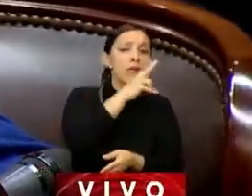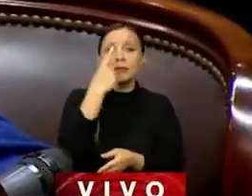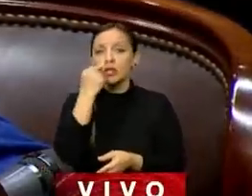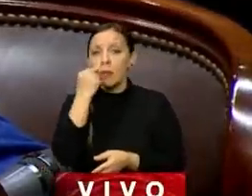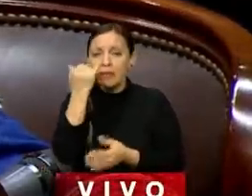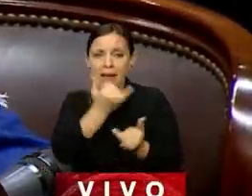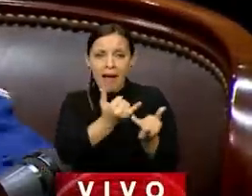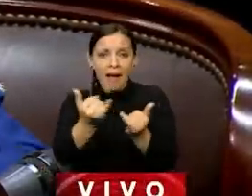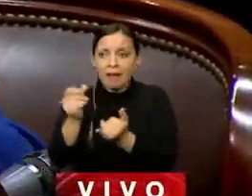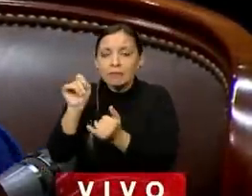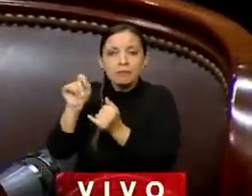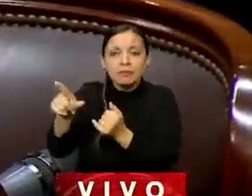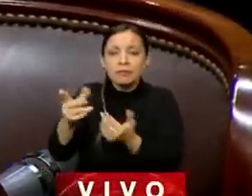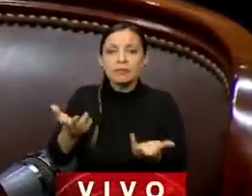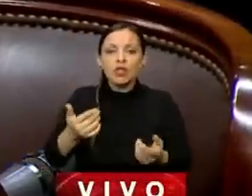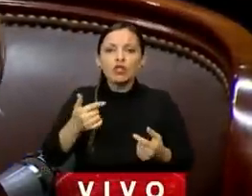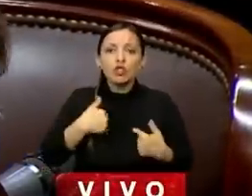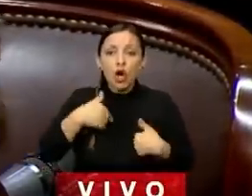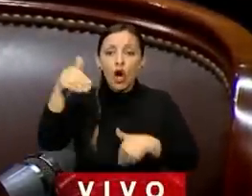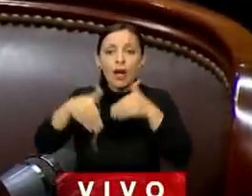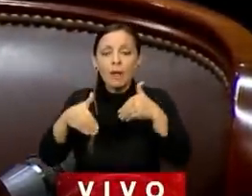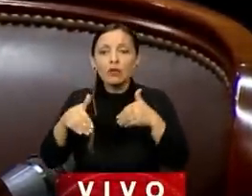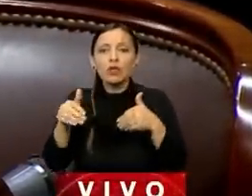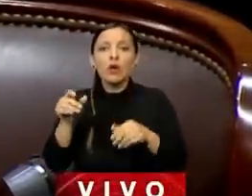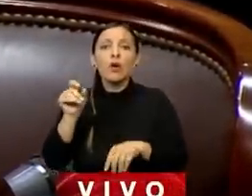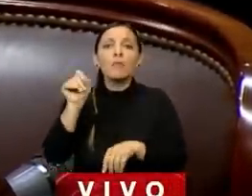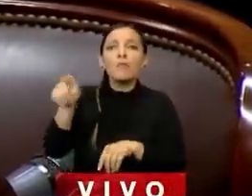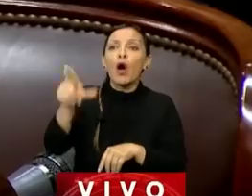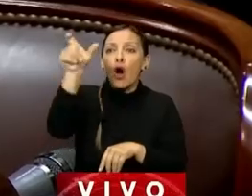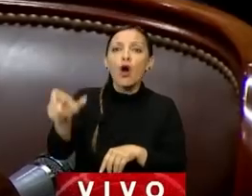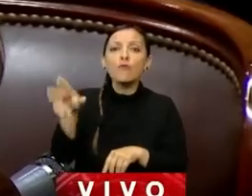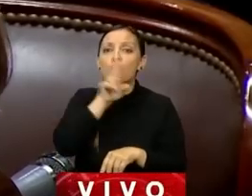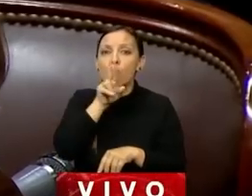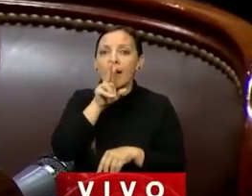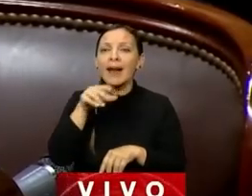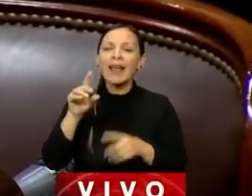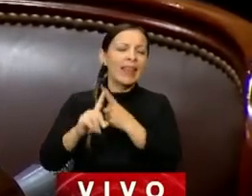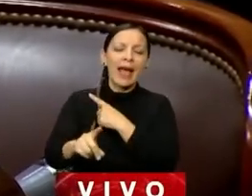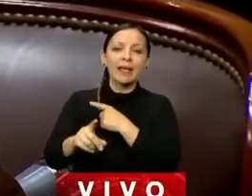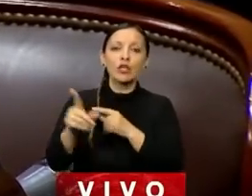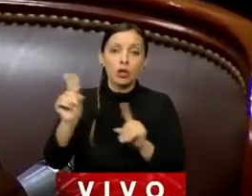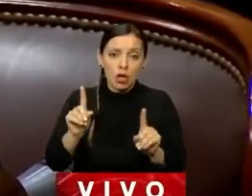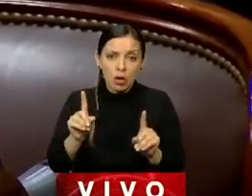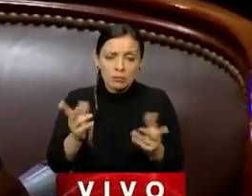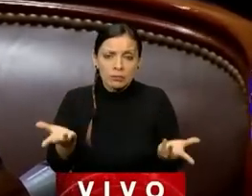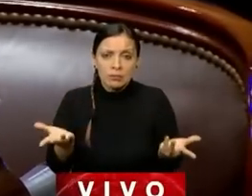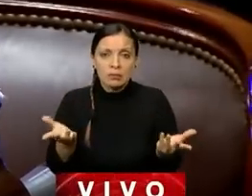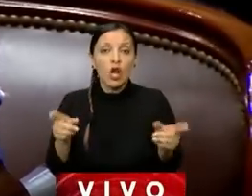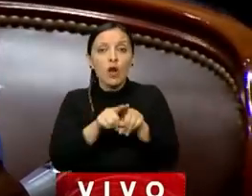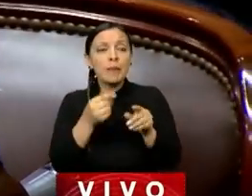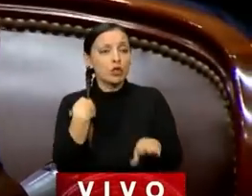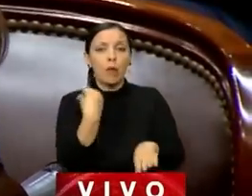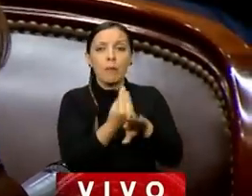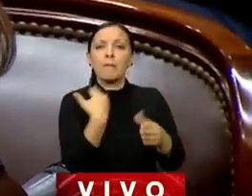mujeres. No la voy a votar porque es mujer, aunque lo haría con mucho gusto como la propuse a María